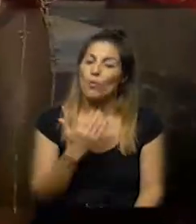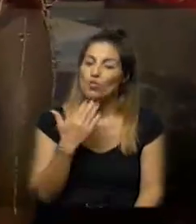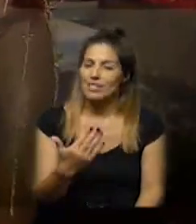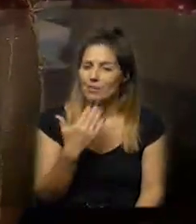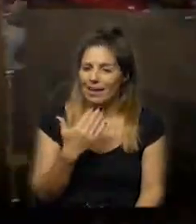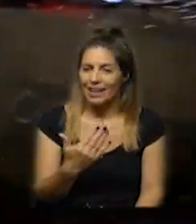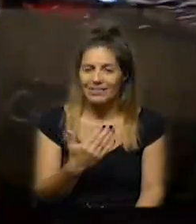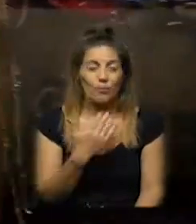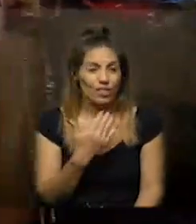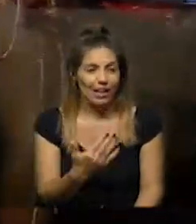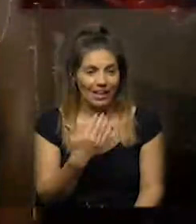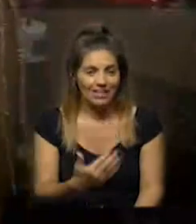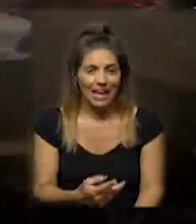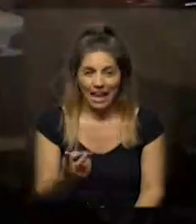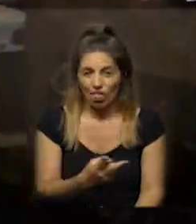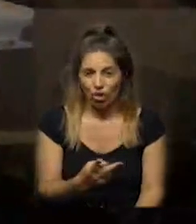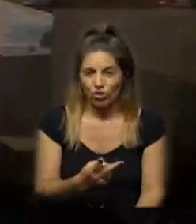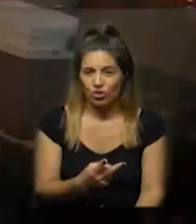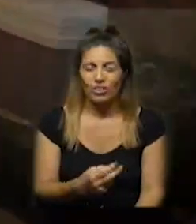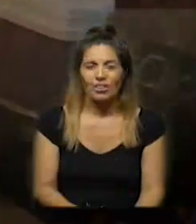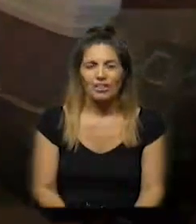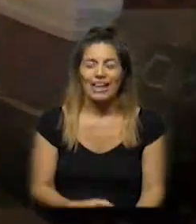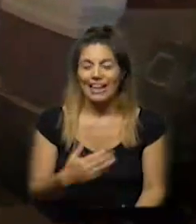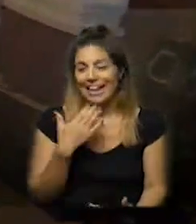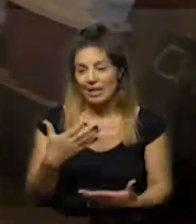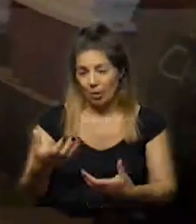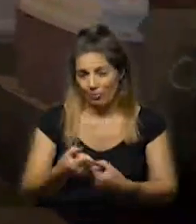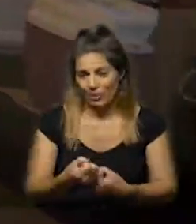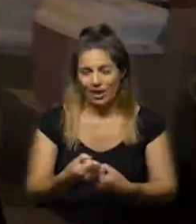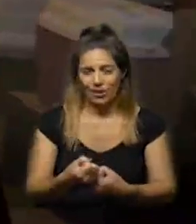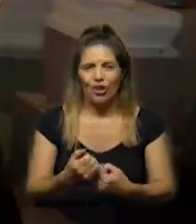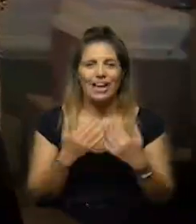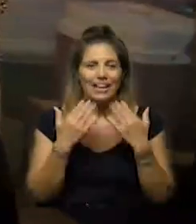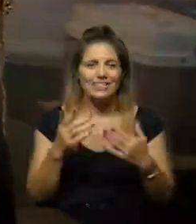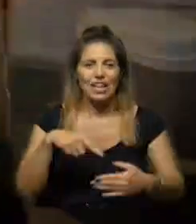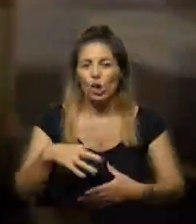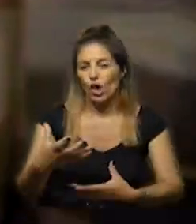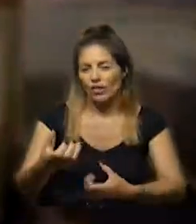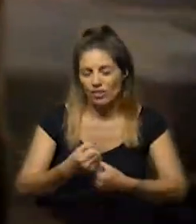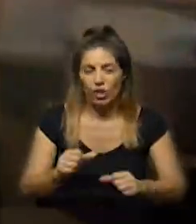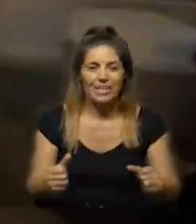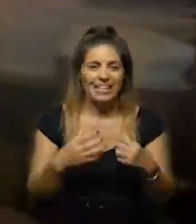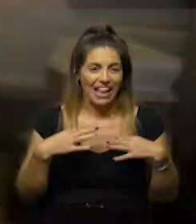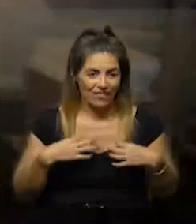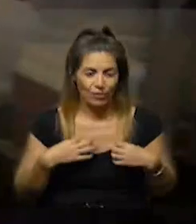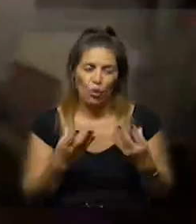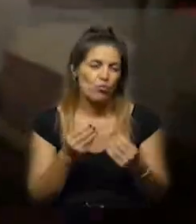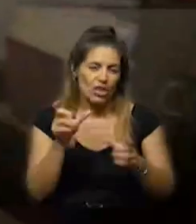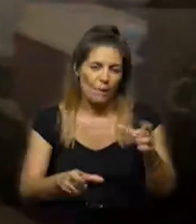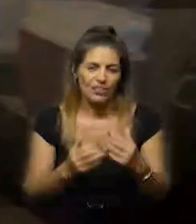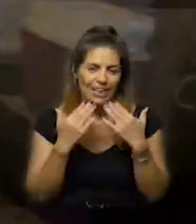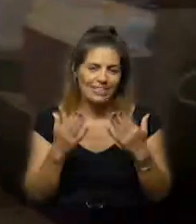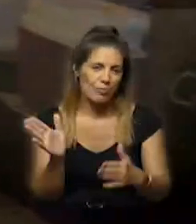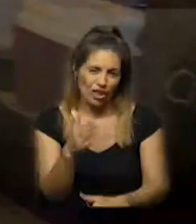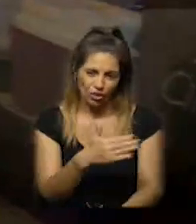gracias, Jenny. Muchísimas gracias, Vivi. Gracias, y bueno, gracias por apoyarnos. Y gracias a todos y a todos los que nos ayudaron a hacer el vestuario. Hay un montón de gente, así que le agradezco a